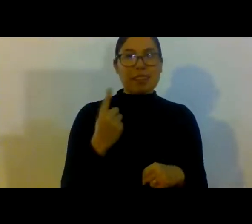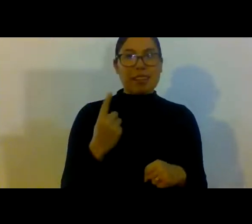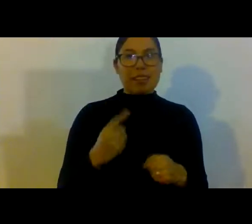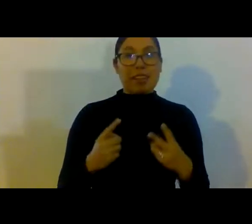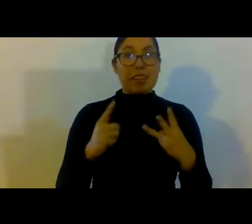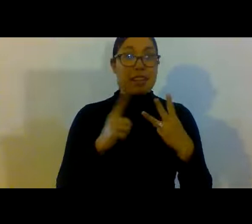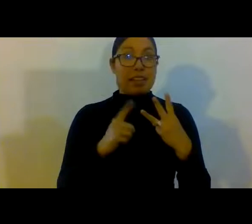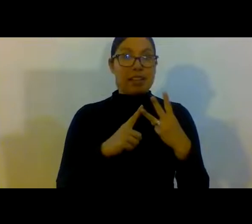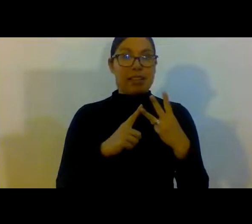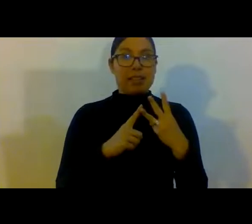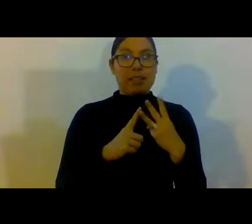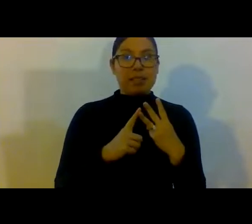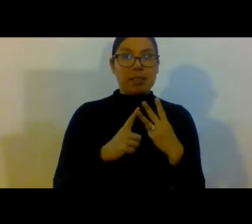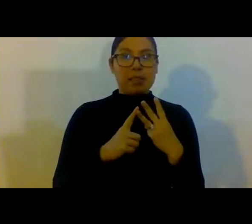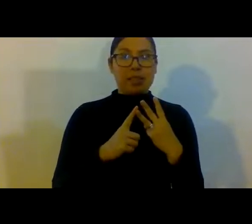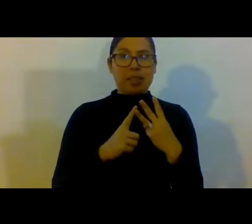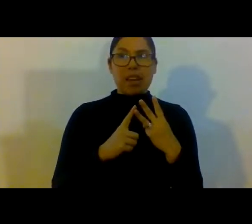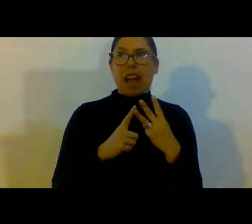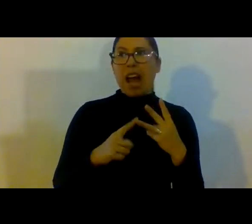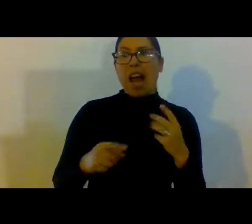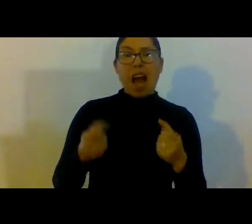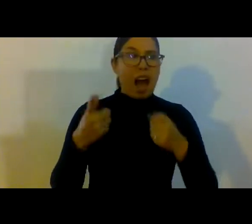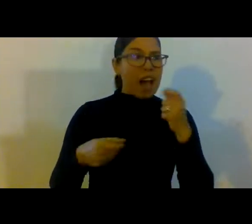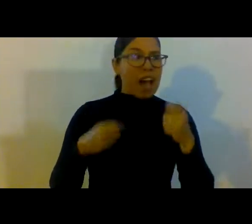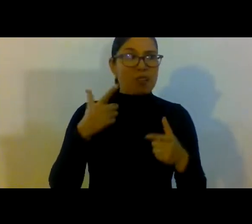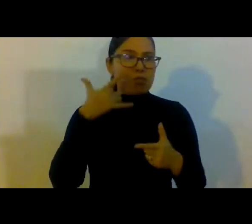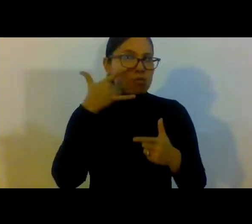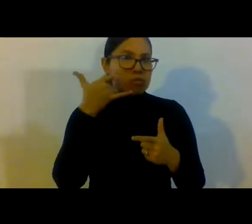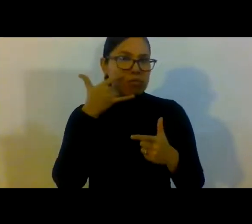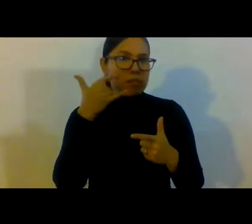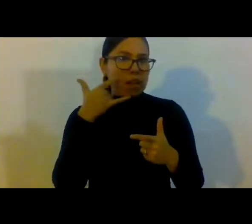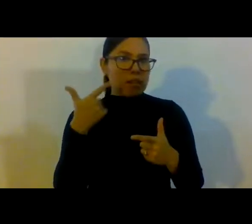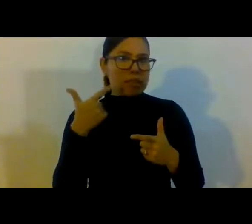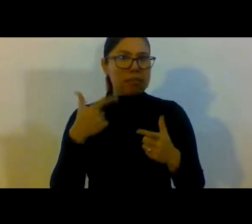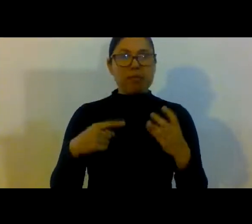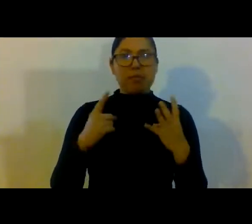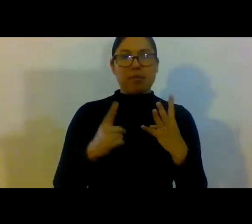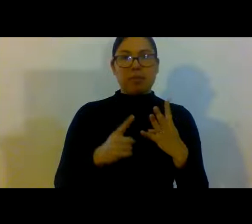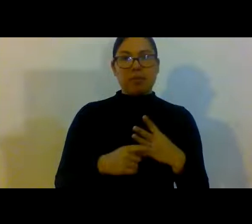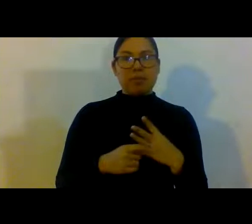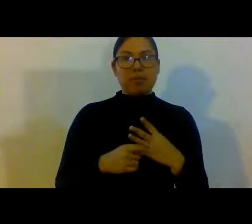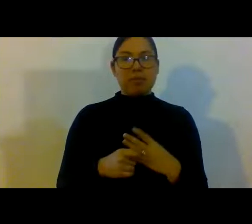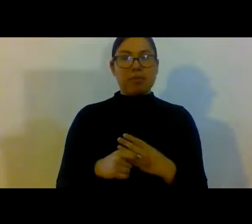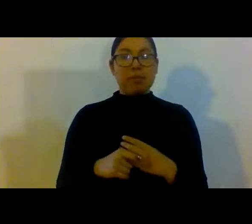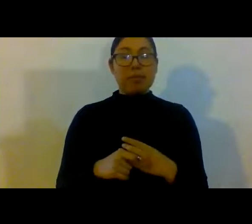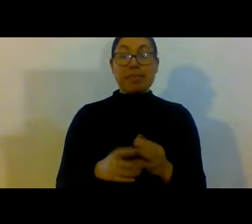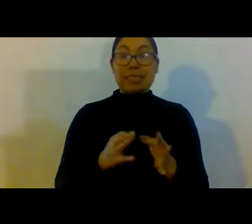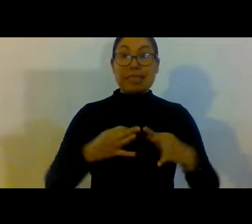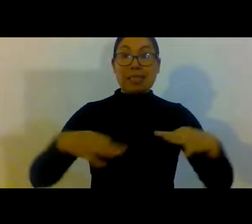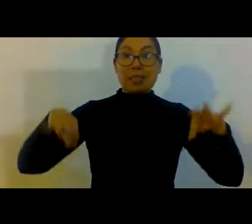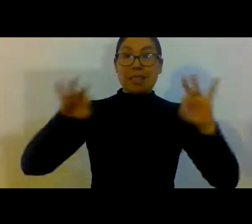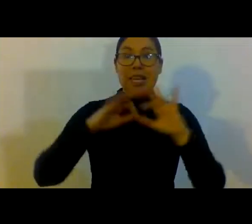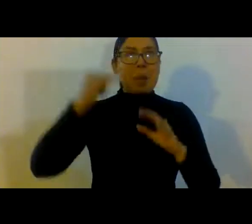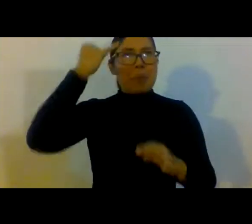maravilloso que puede ser el rescatar este libro y hablar de abuso sexual o rescatar este libro y poder